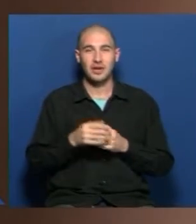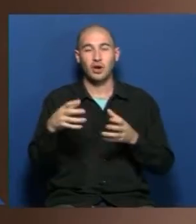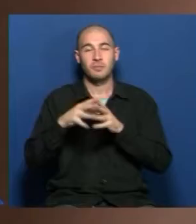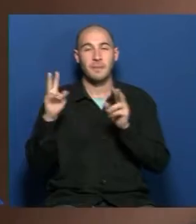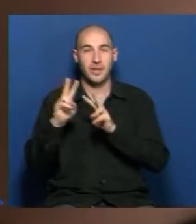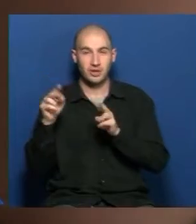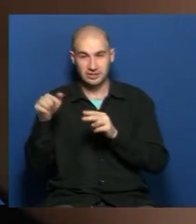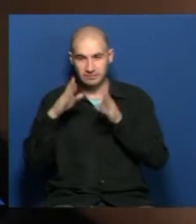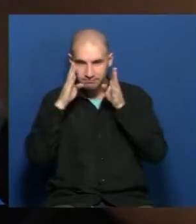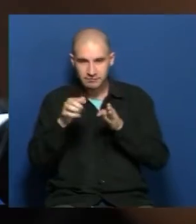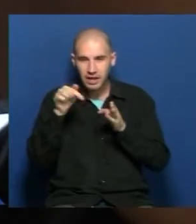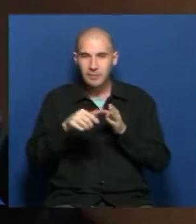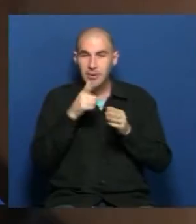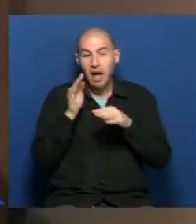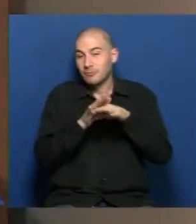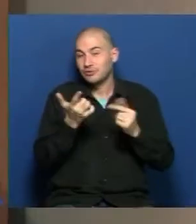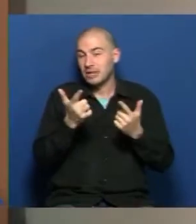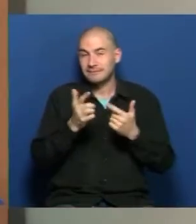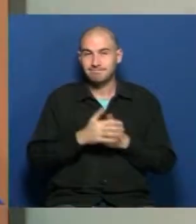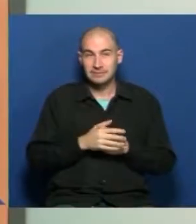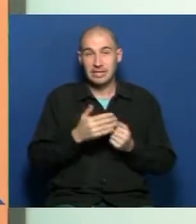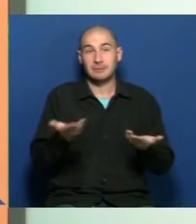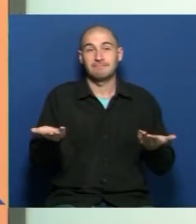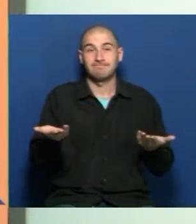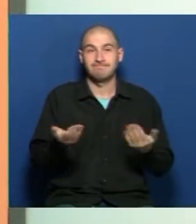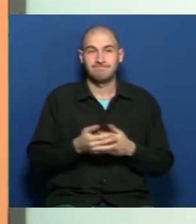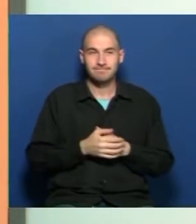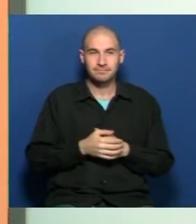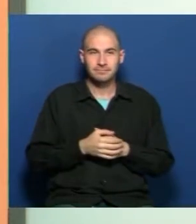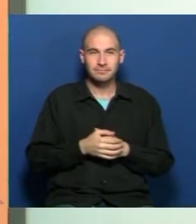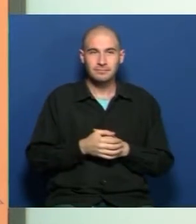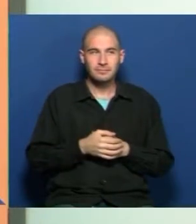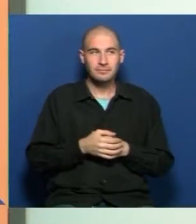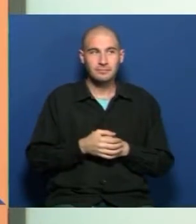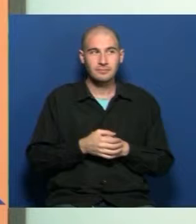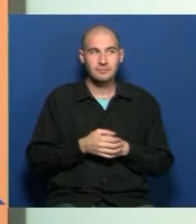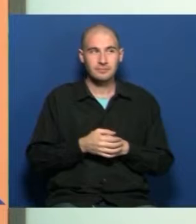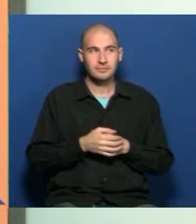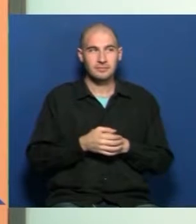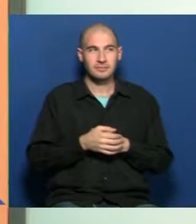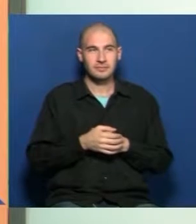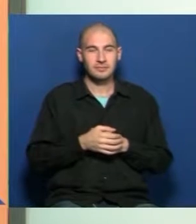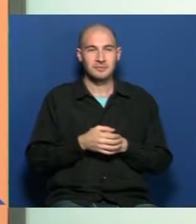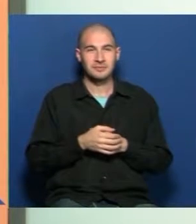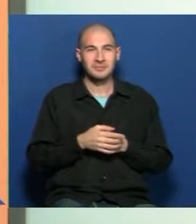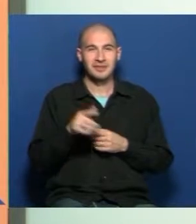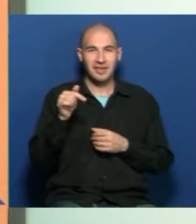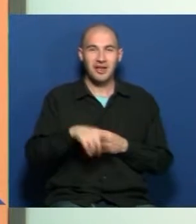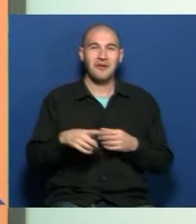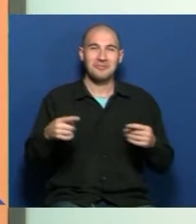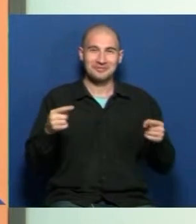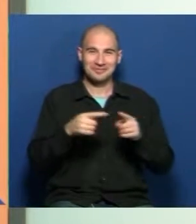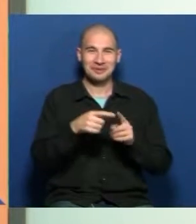para la Victoria no acompañó, bueno, no sé, pero existe la